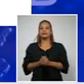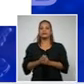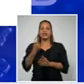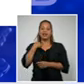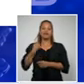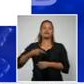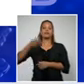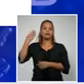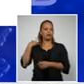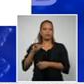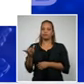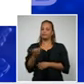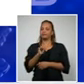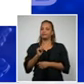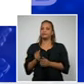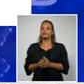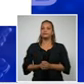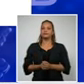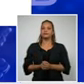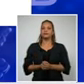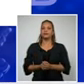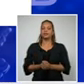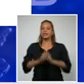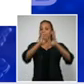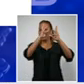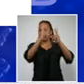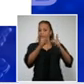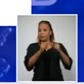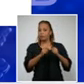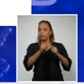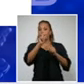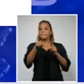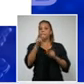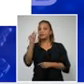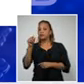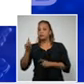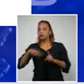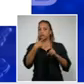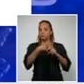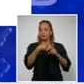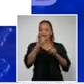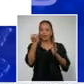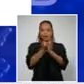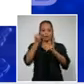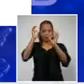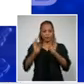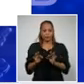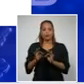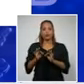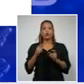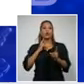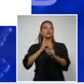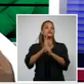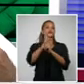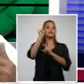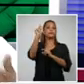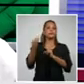Ya el número de personas que se diagnostican en Cuba que son contactos de casos